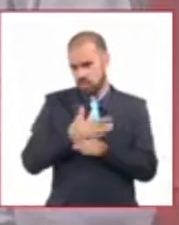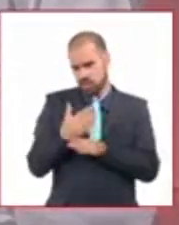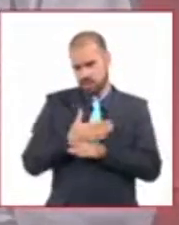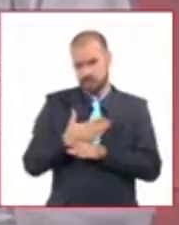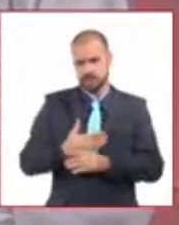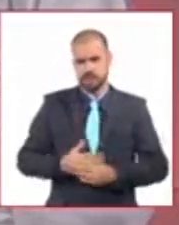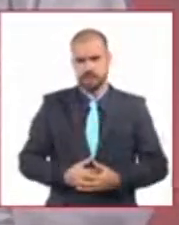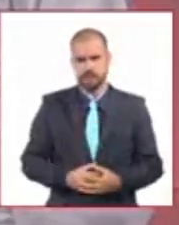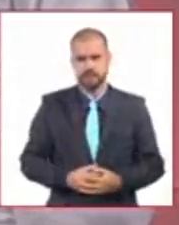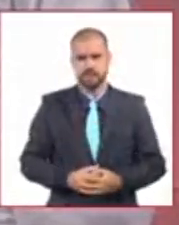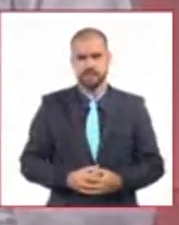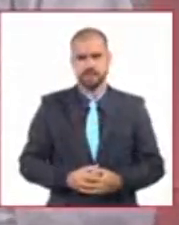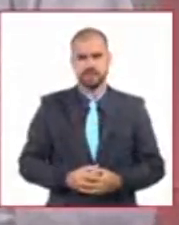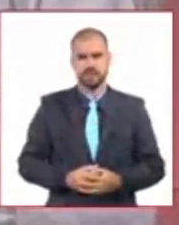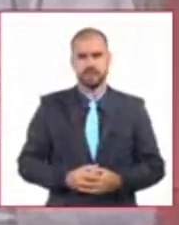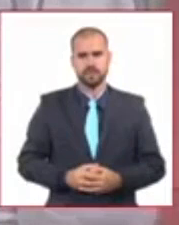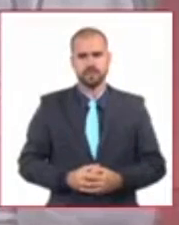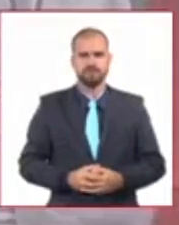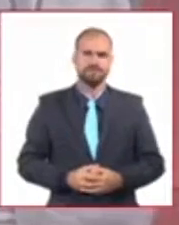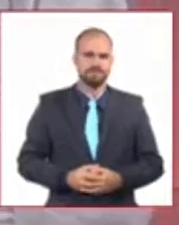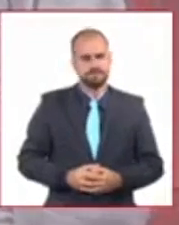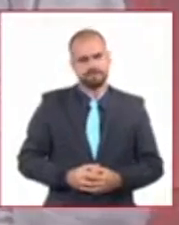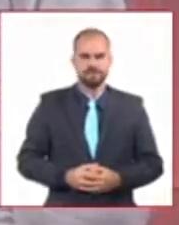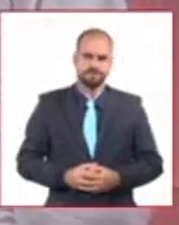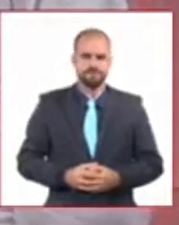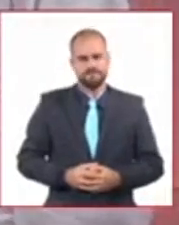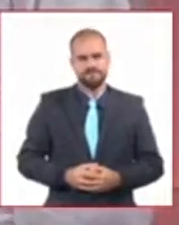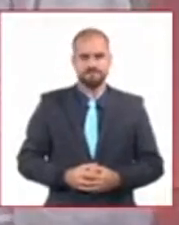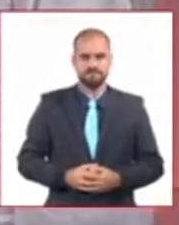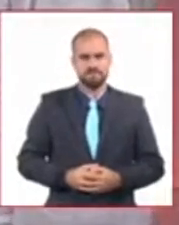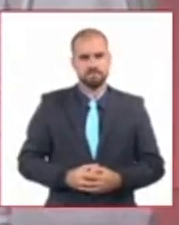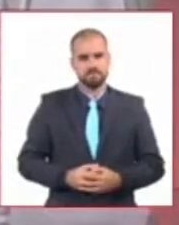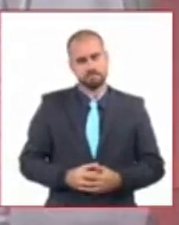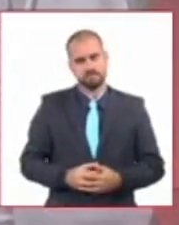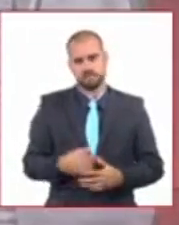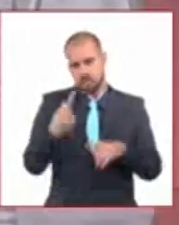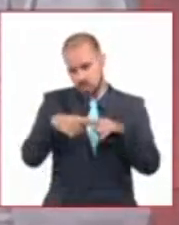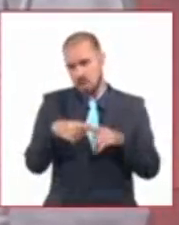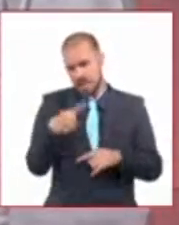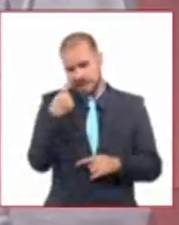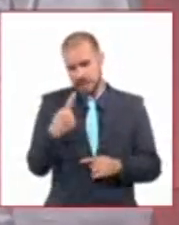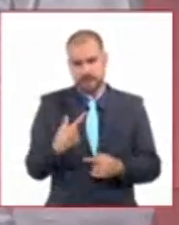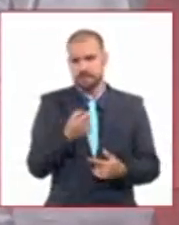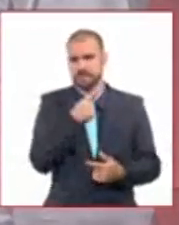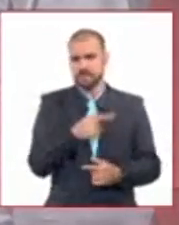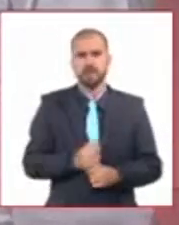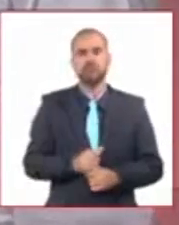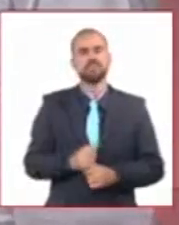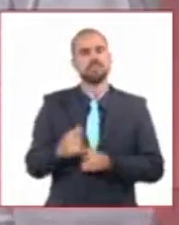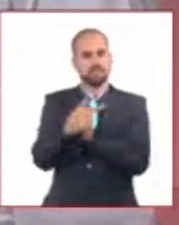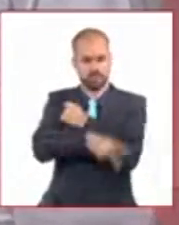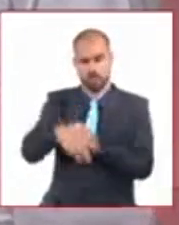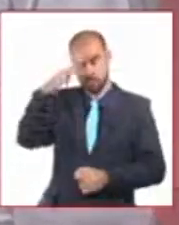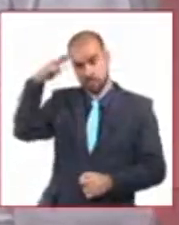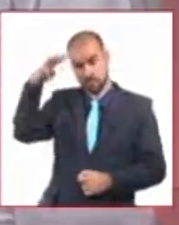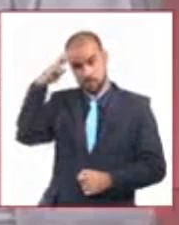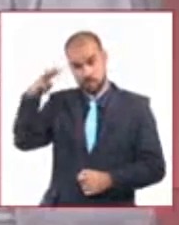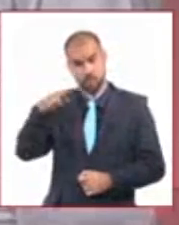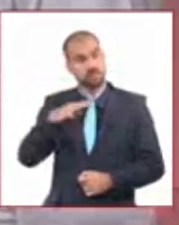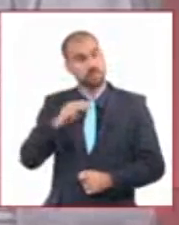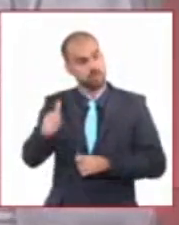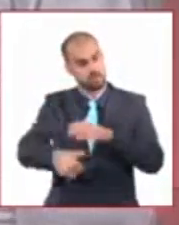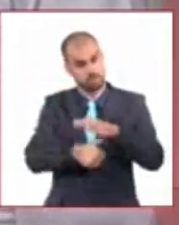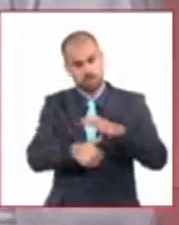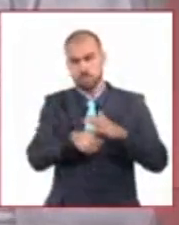aquí hay cosas que son notables por ejemplo el tema de méxico la postura que ha asumido méxico con relación